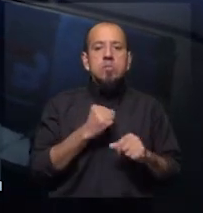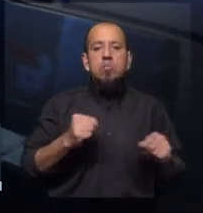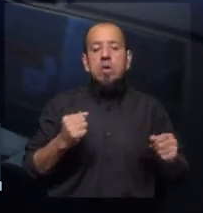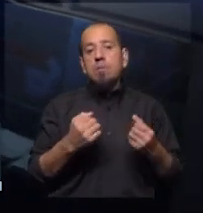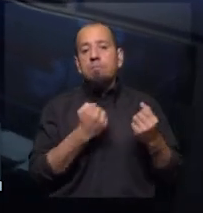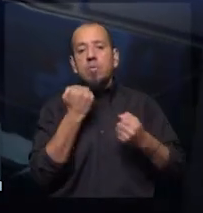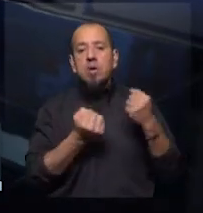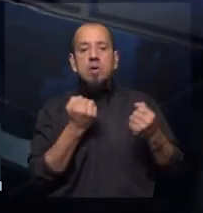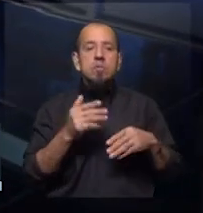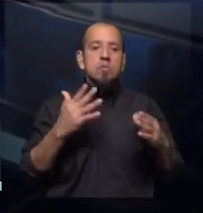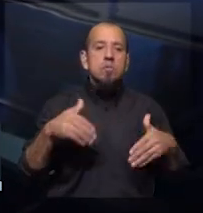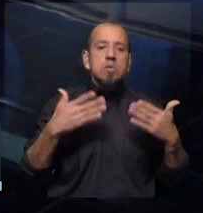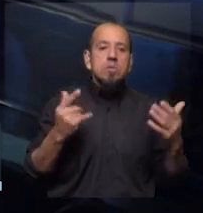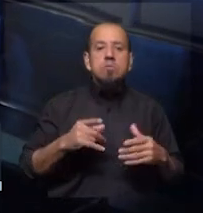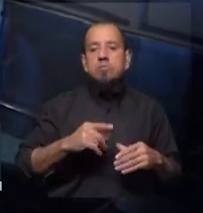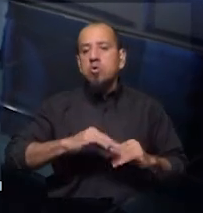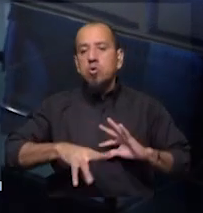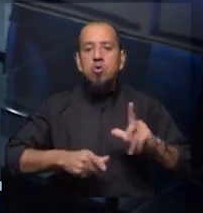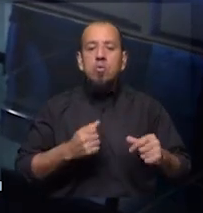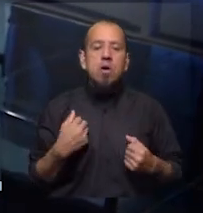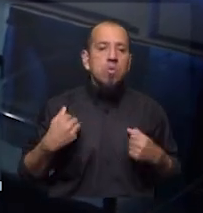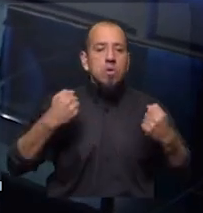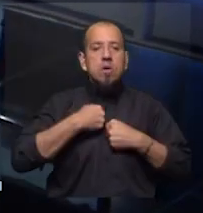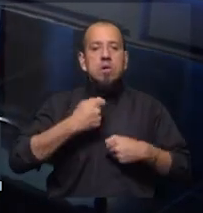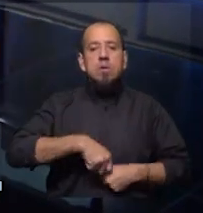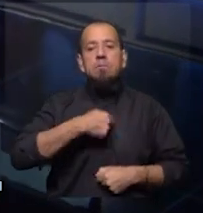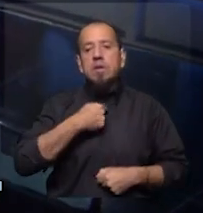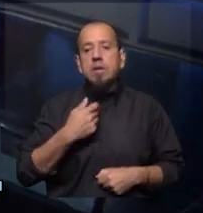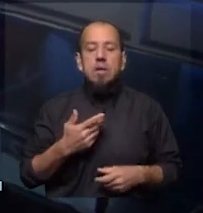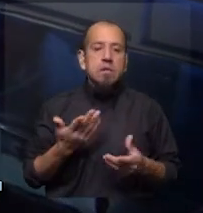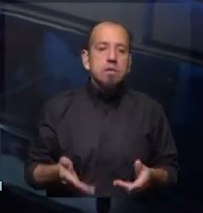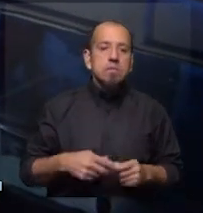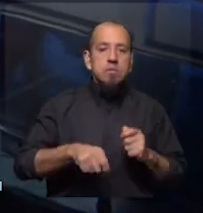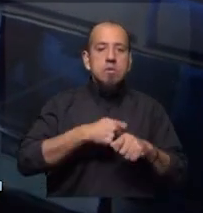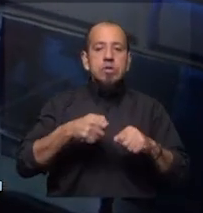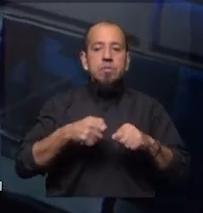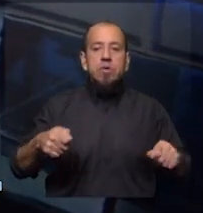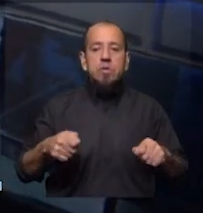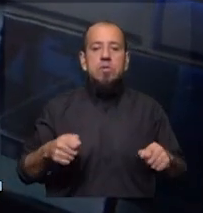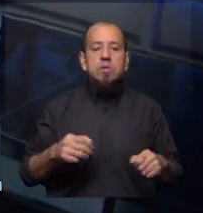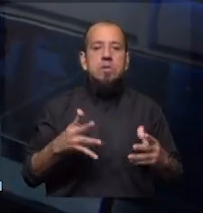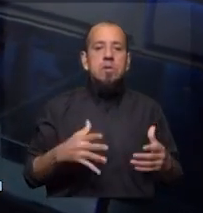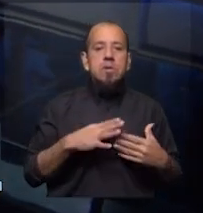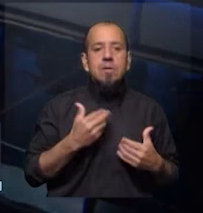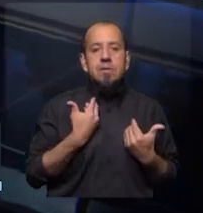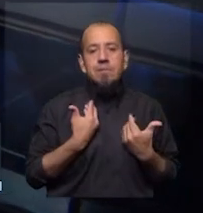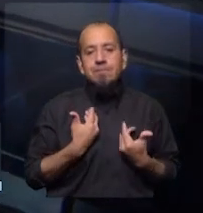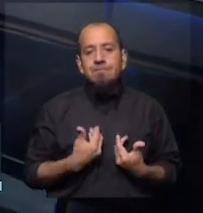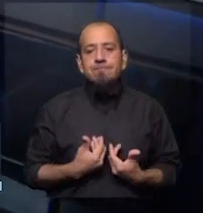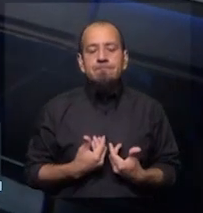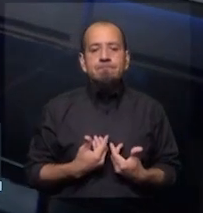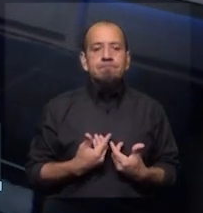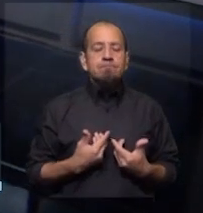por cualquier cosa y robarte una campera un par de champeones la gente tiene una carga de angustia muy grande